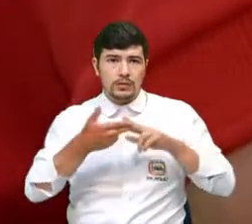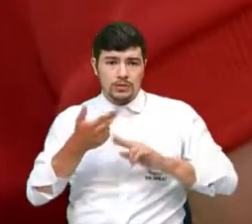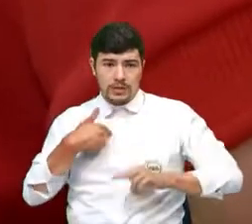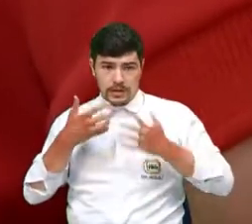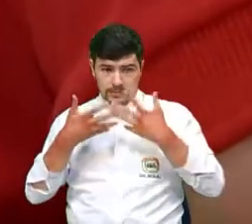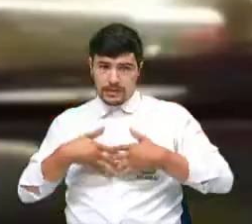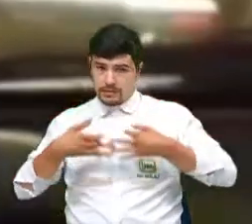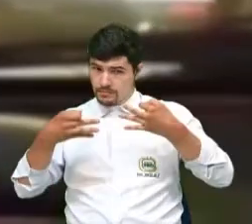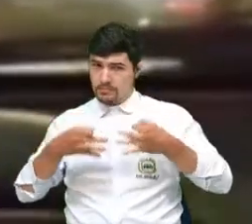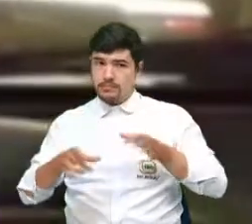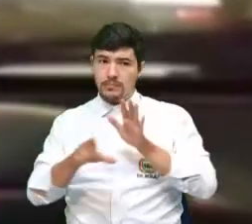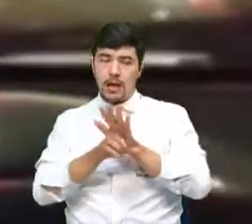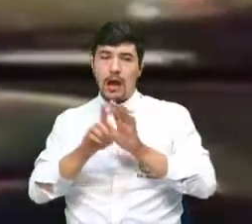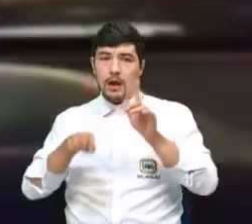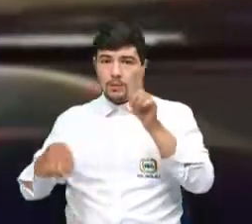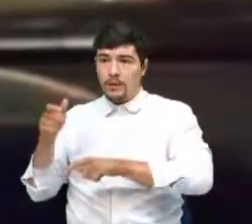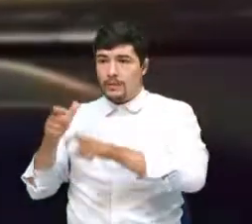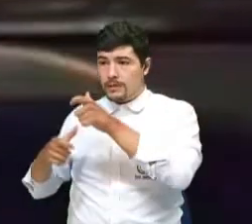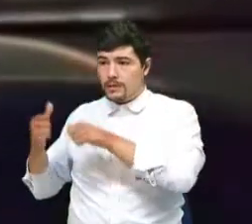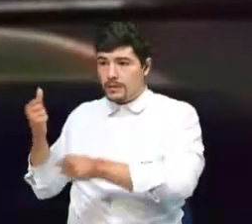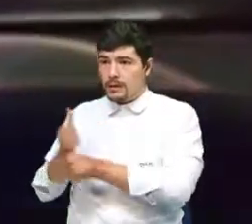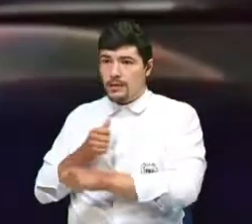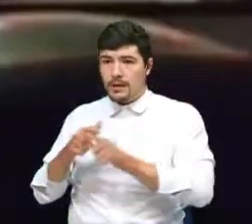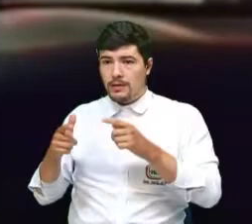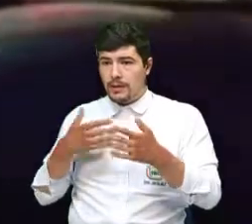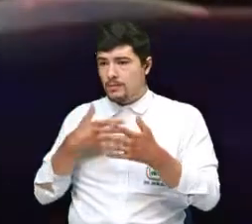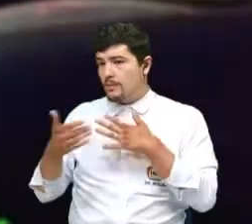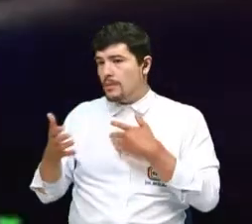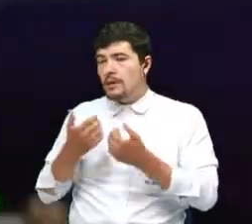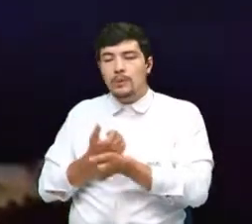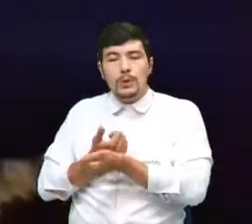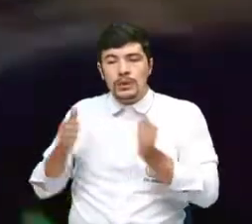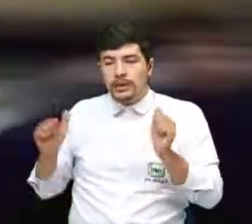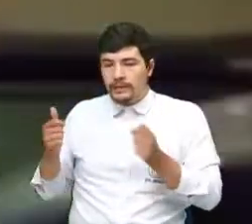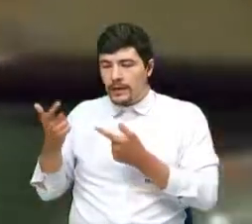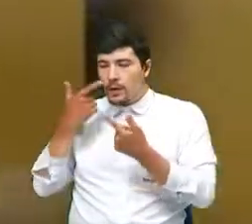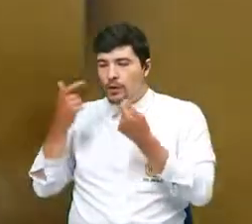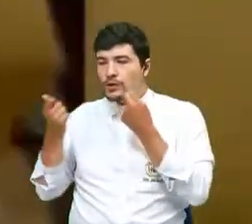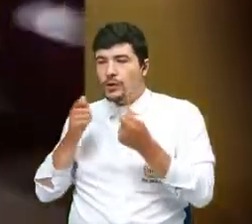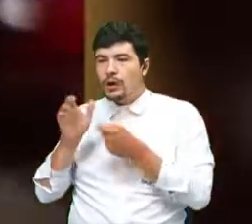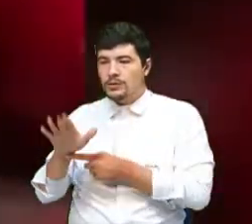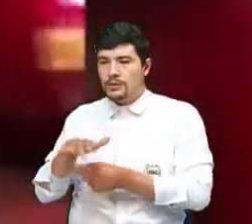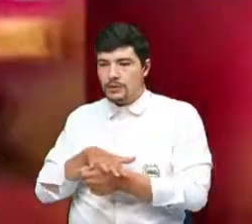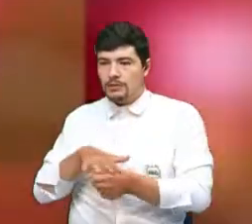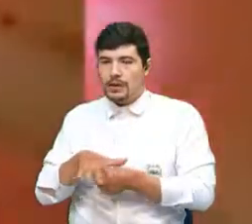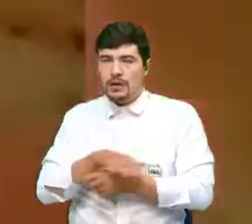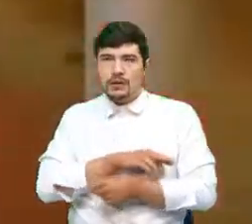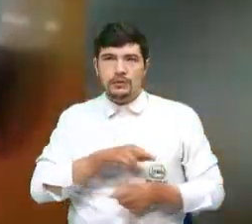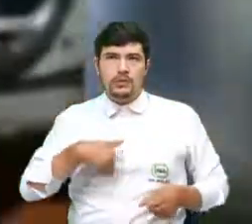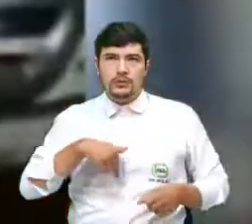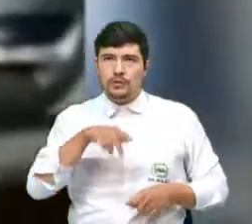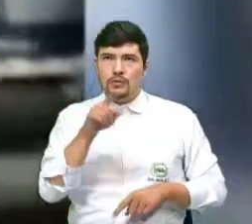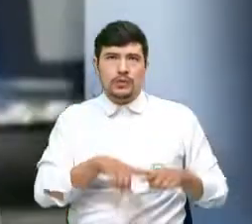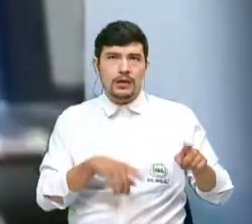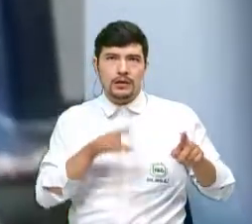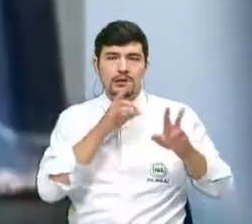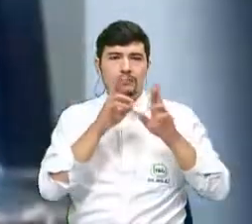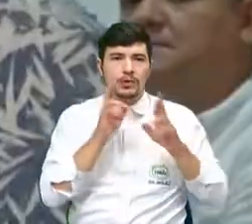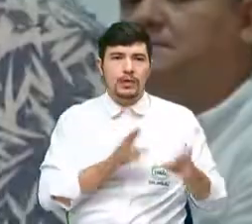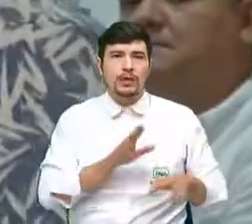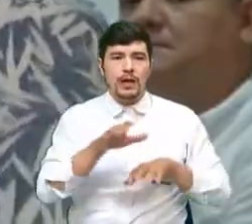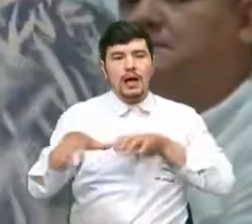empresas, pues aunque tengan empleados, es imposible controlar esta situación. No podemos responder por los actos de las